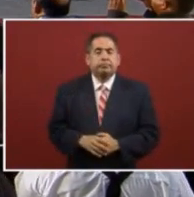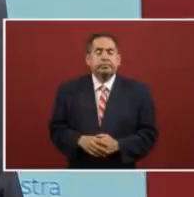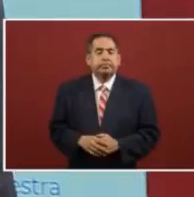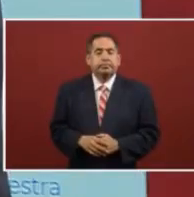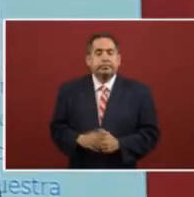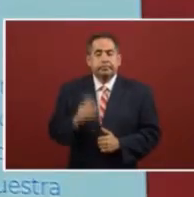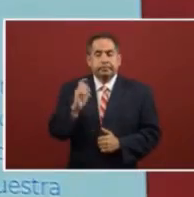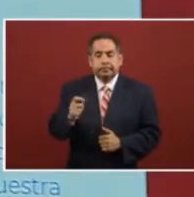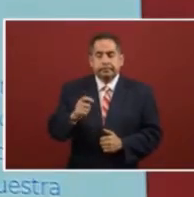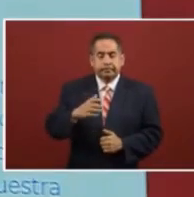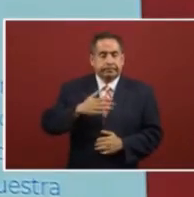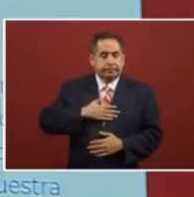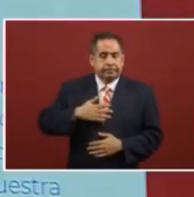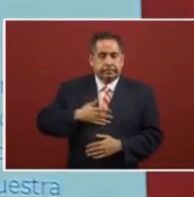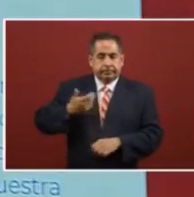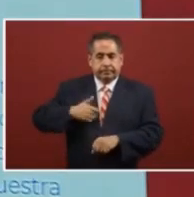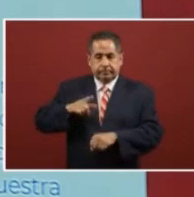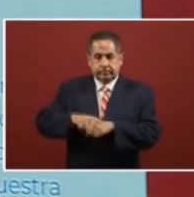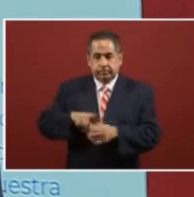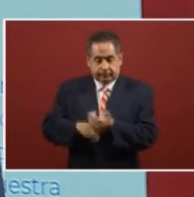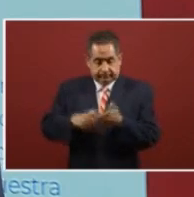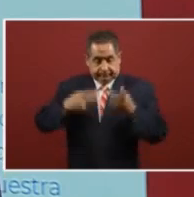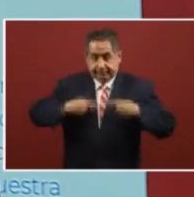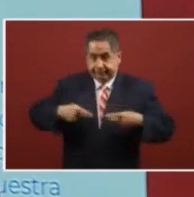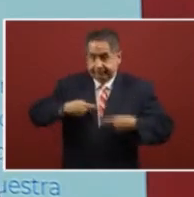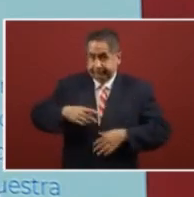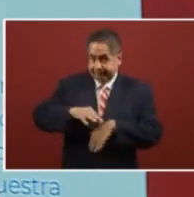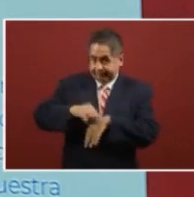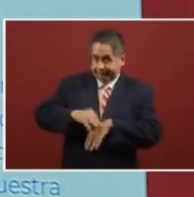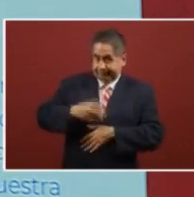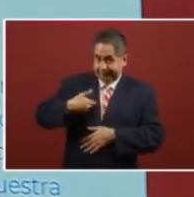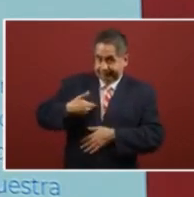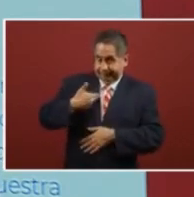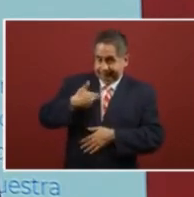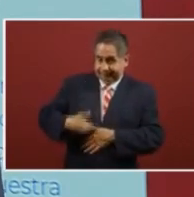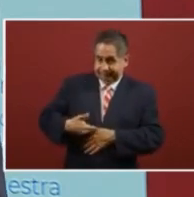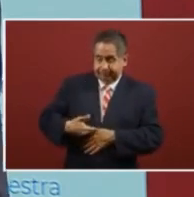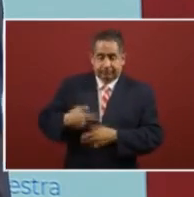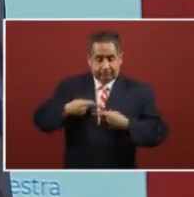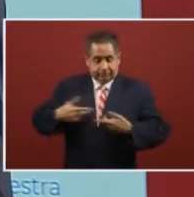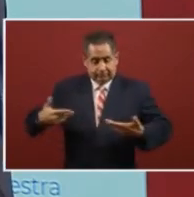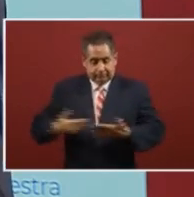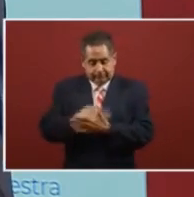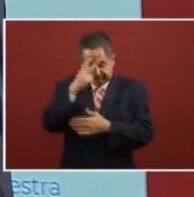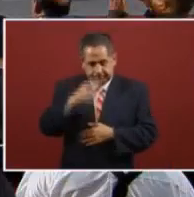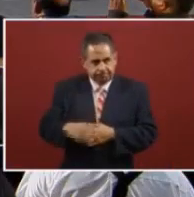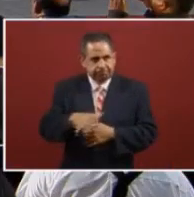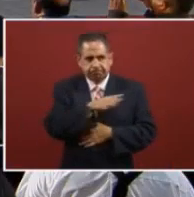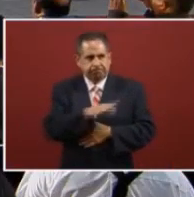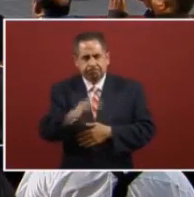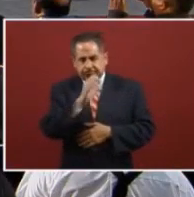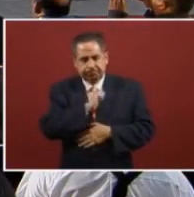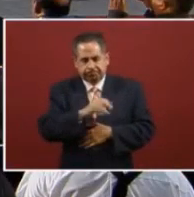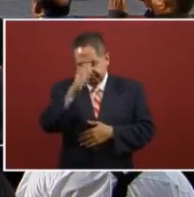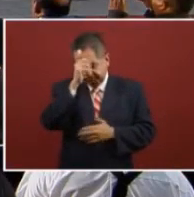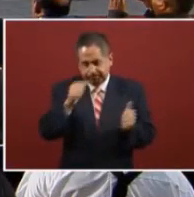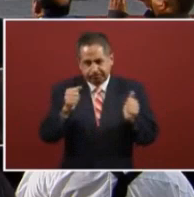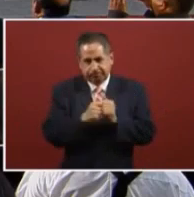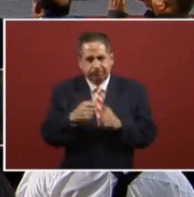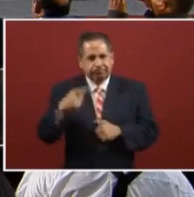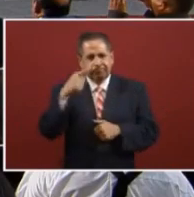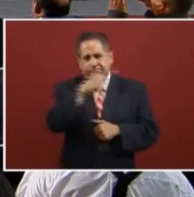que a título personal, como persona, como ciudadano, rechazo los actos